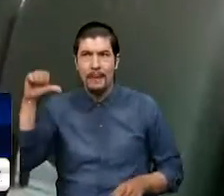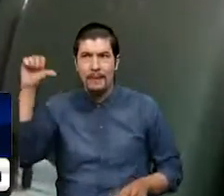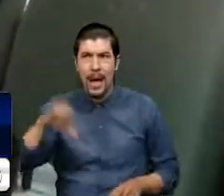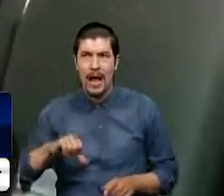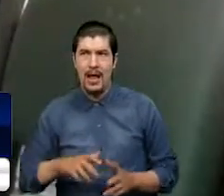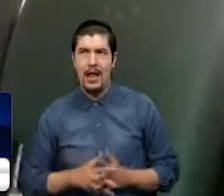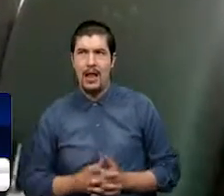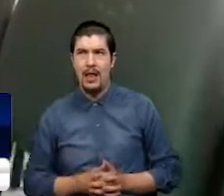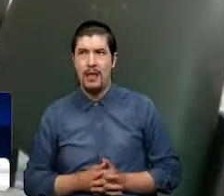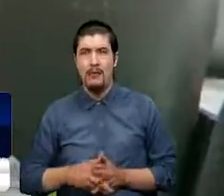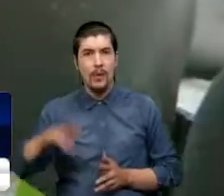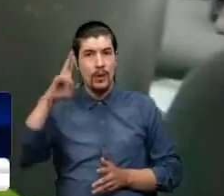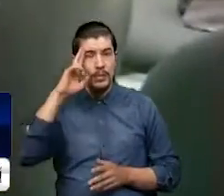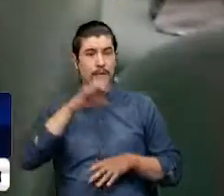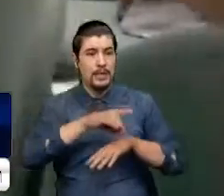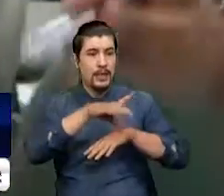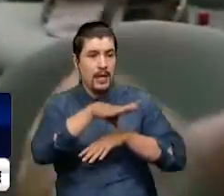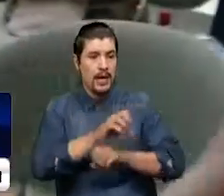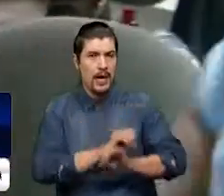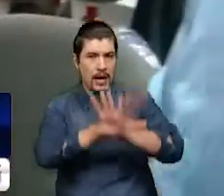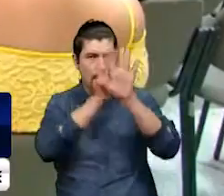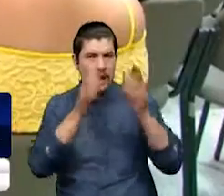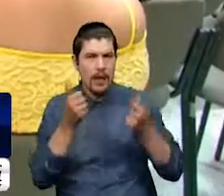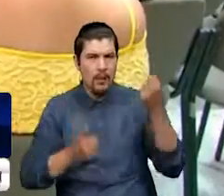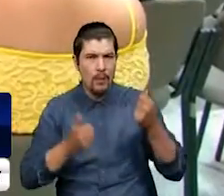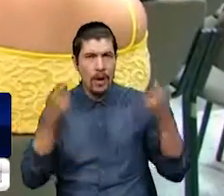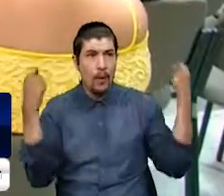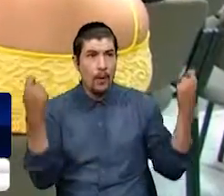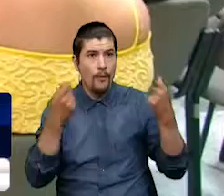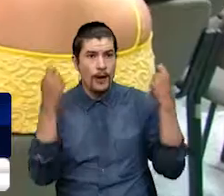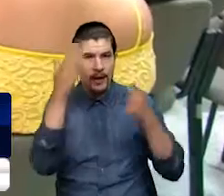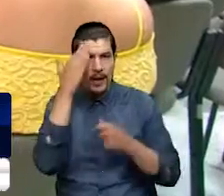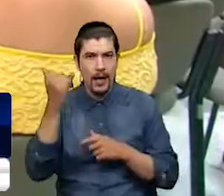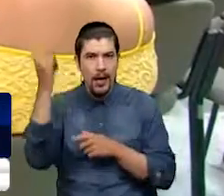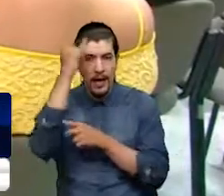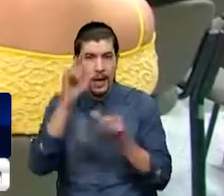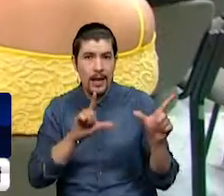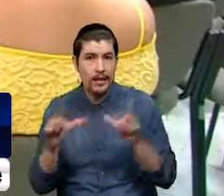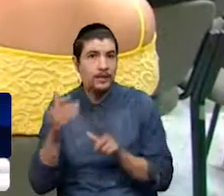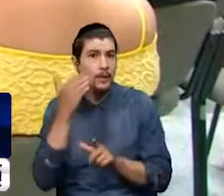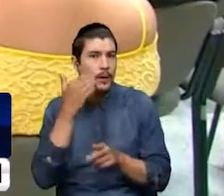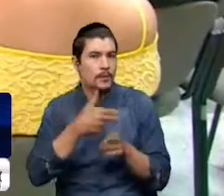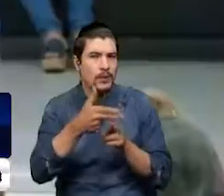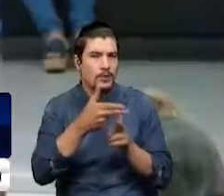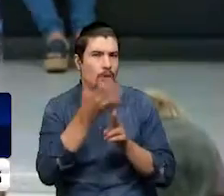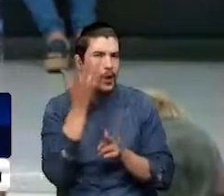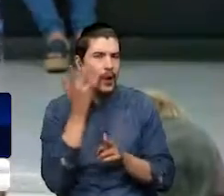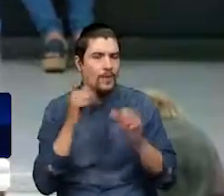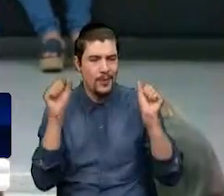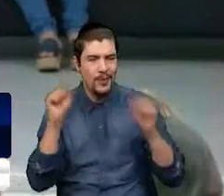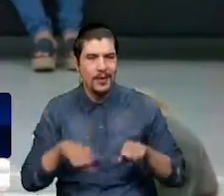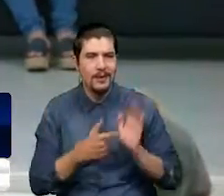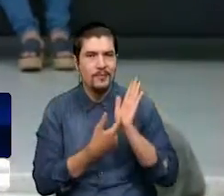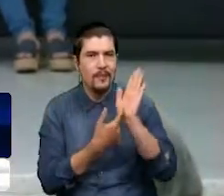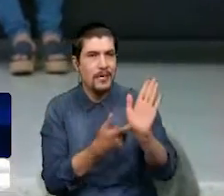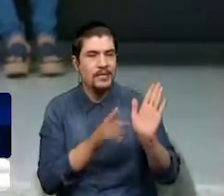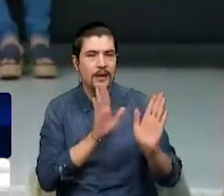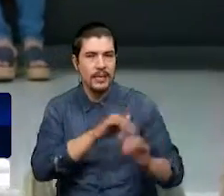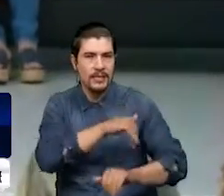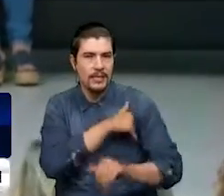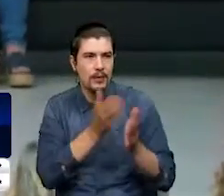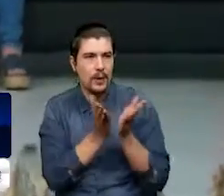se dejó claro cuál sería la oferta académica que estaría lista en los próximos días para así sustentar la ante el ministerio de educación